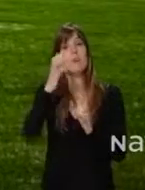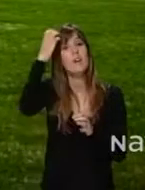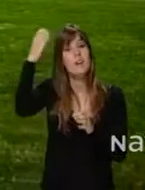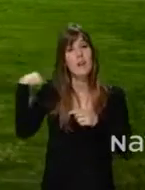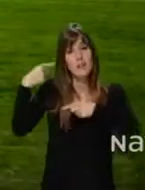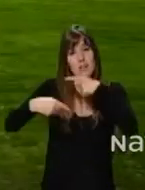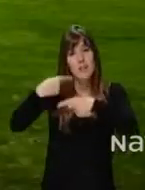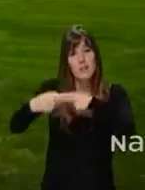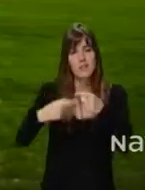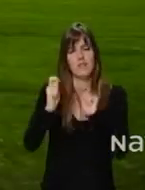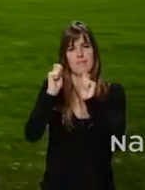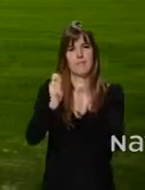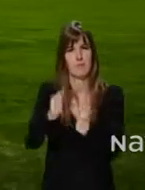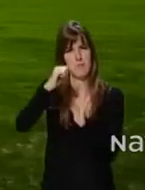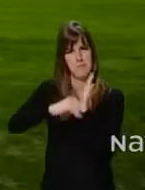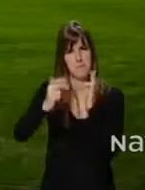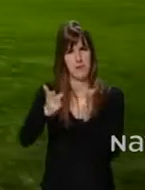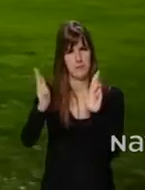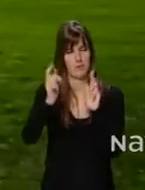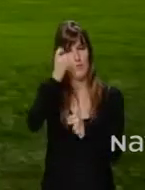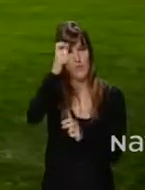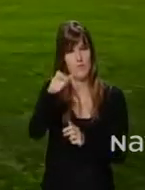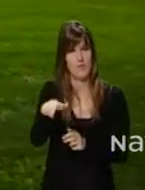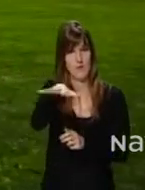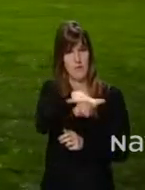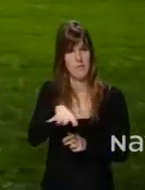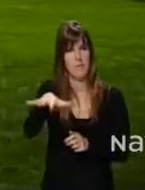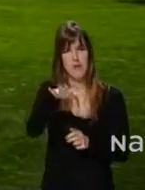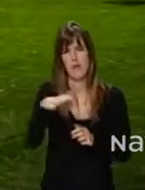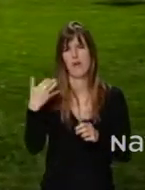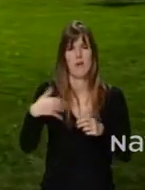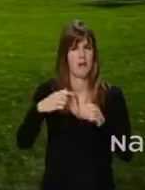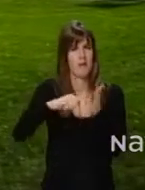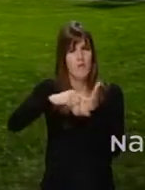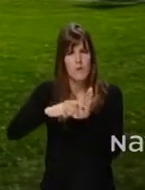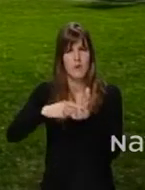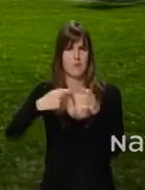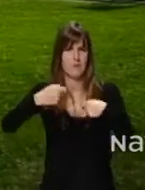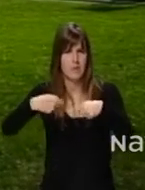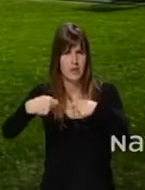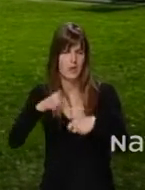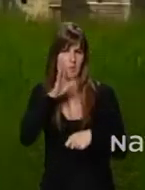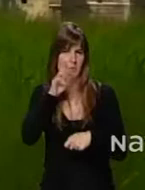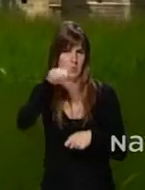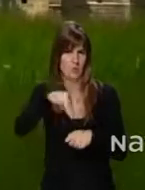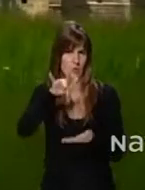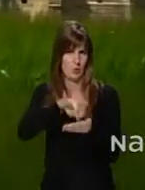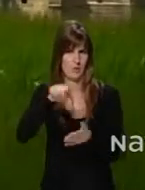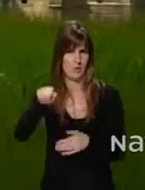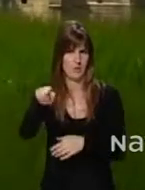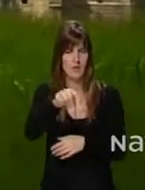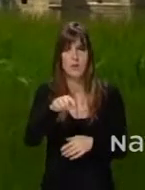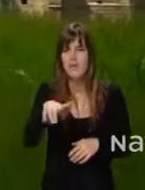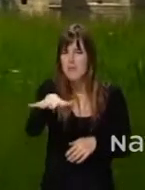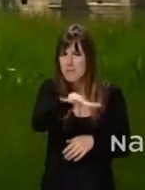diferentes monarquías. Y es precisamente en esta plaza donde se ha desarrollado esta importante actividad. Si su